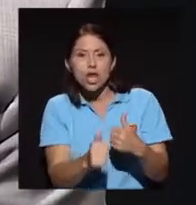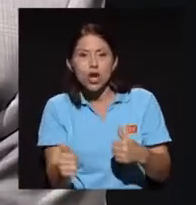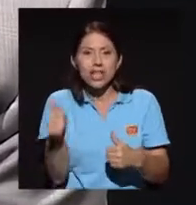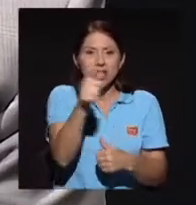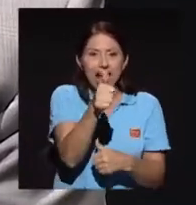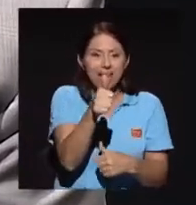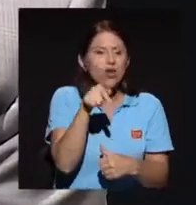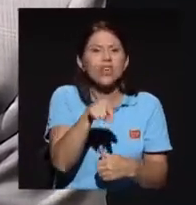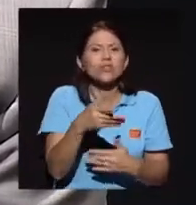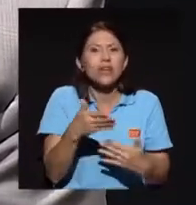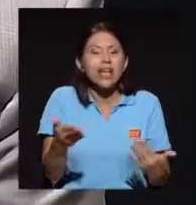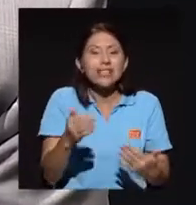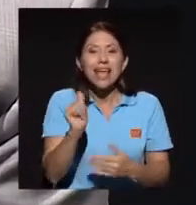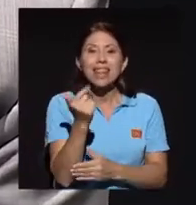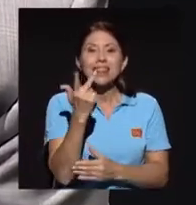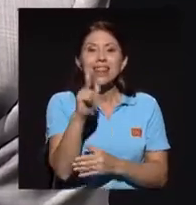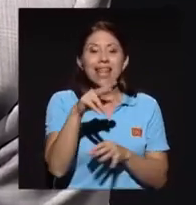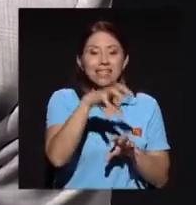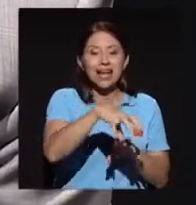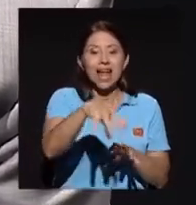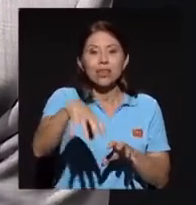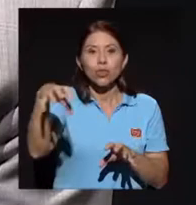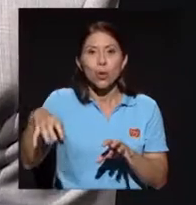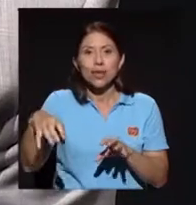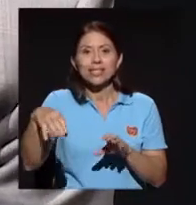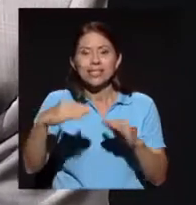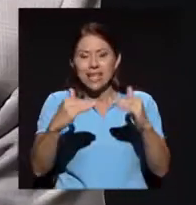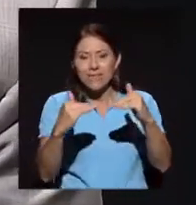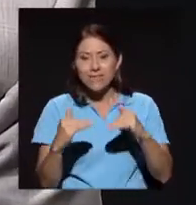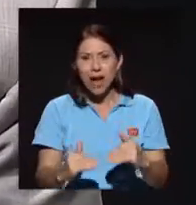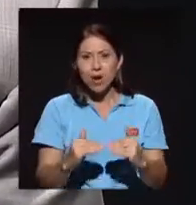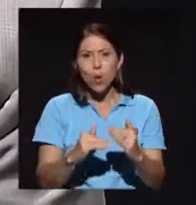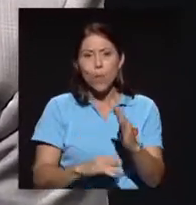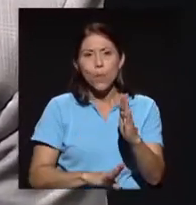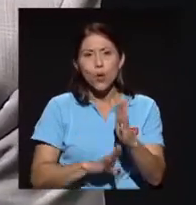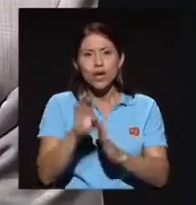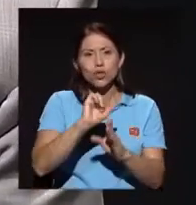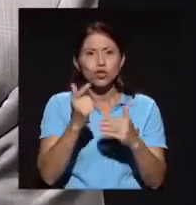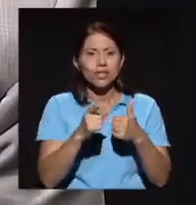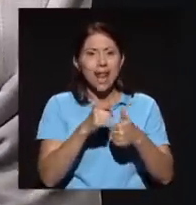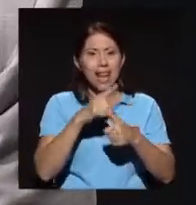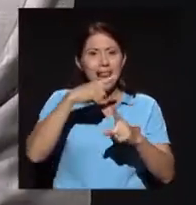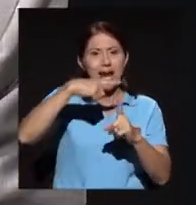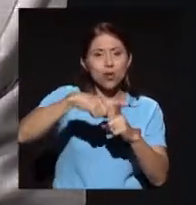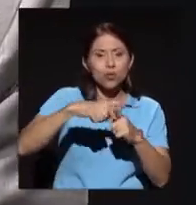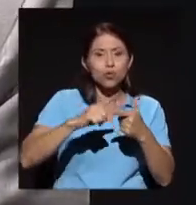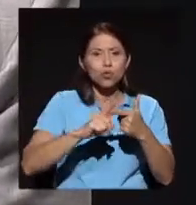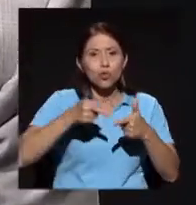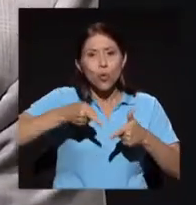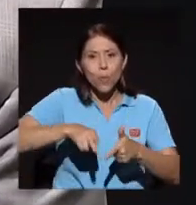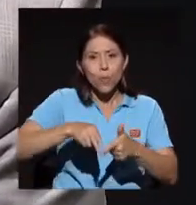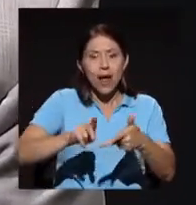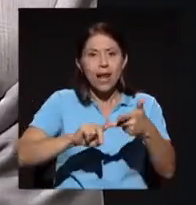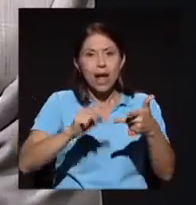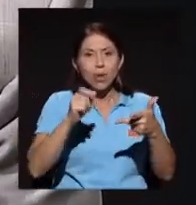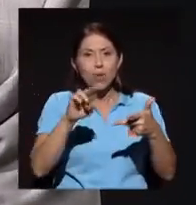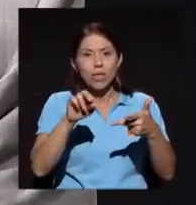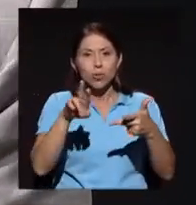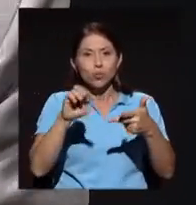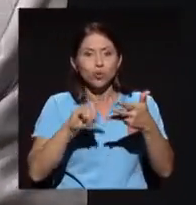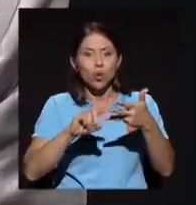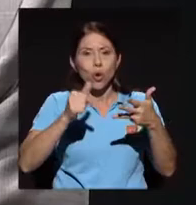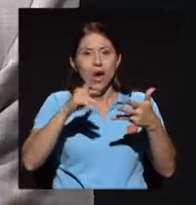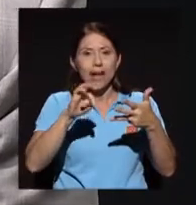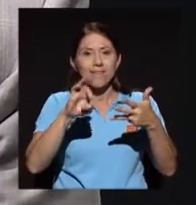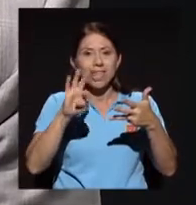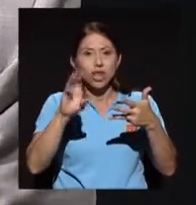13 cantones de bajo progreso social lacruz upala guatuso garavito que post